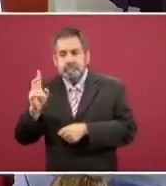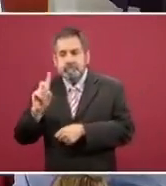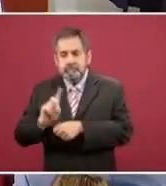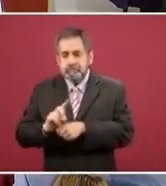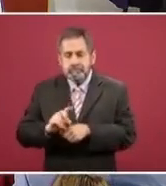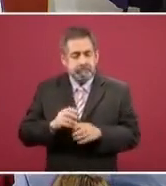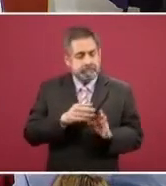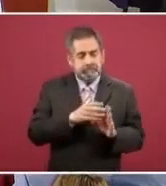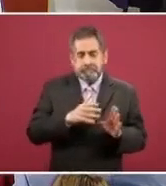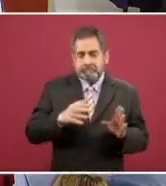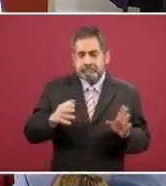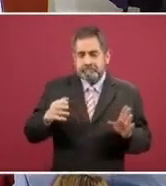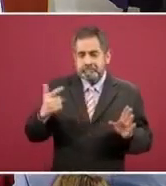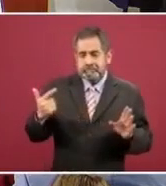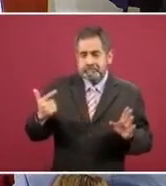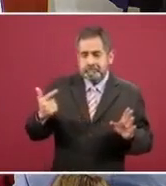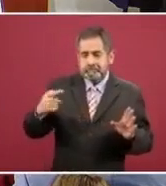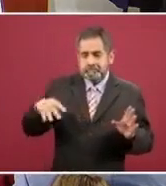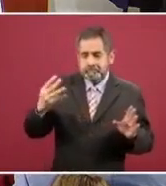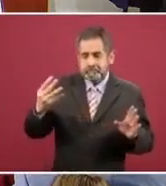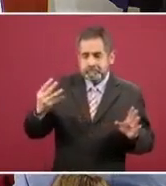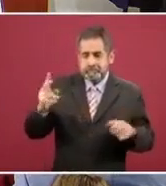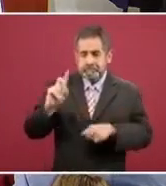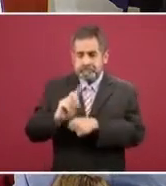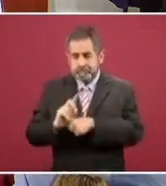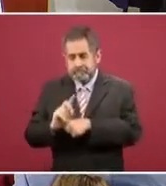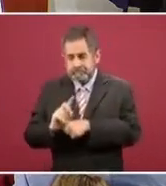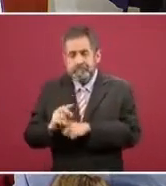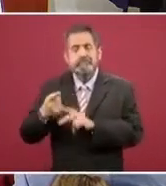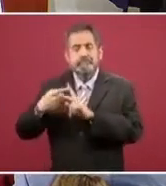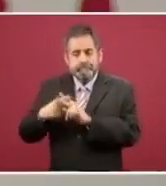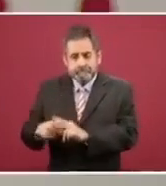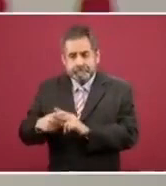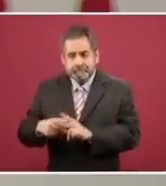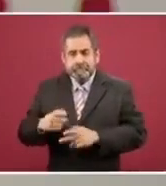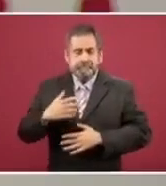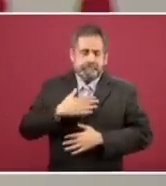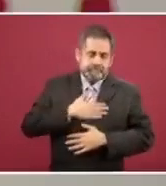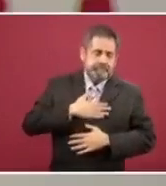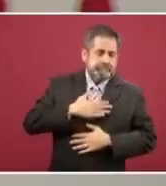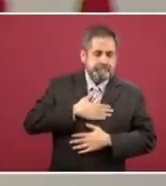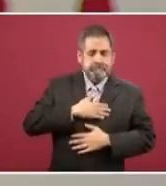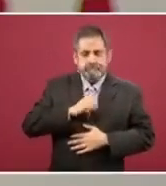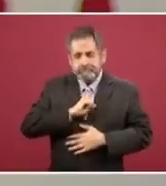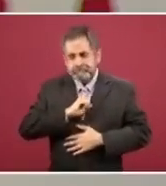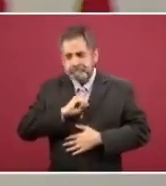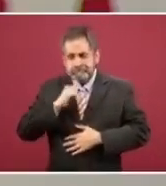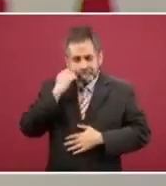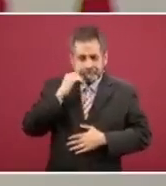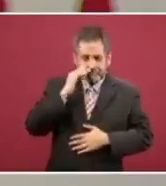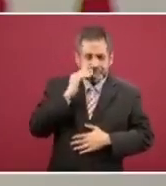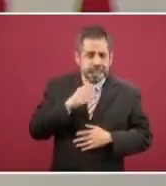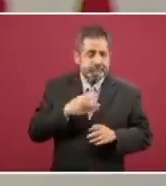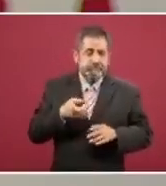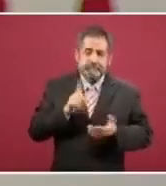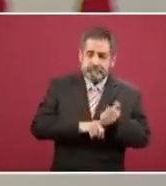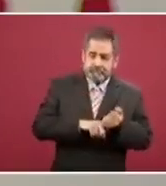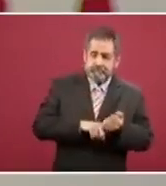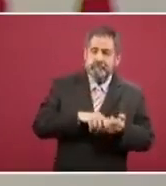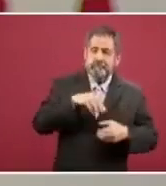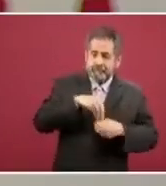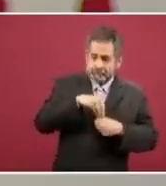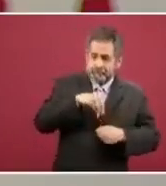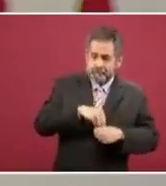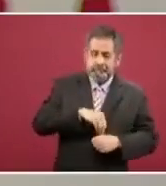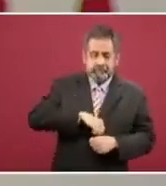pasarían 7 a 14 días antes de que presentemos los síntomas. Y eso médicamente se llama periodo de incubación. En la población pasa